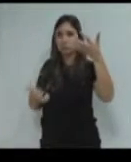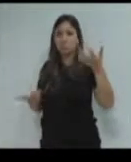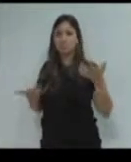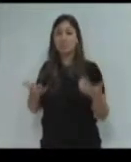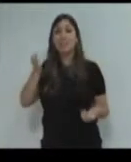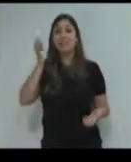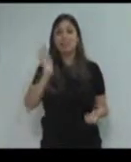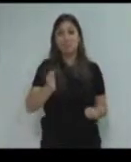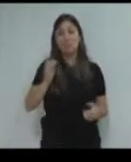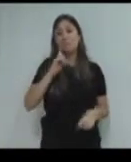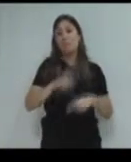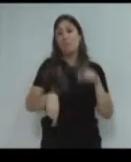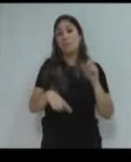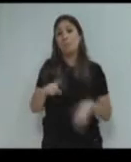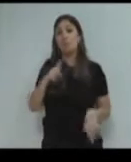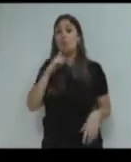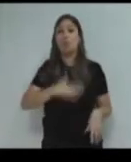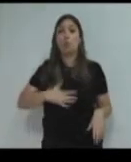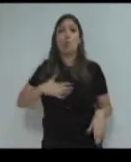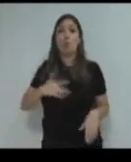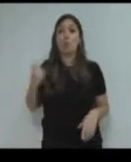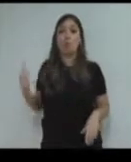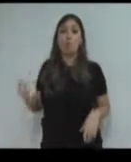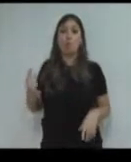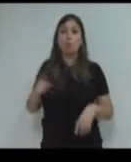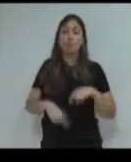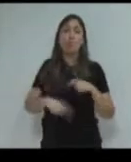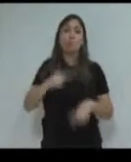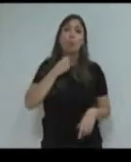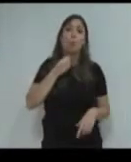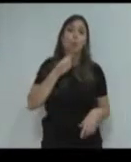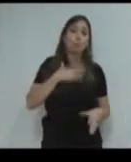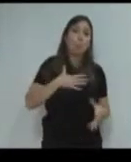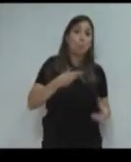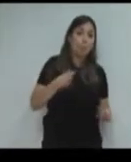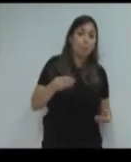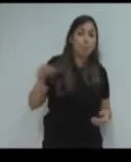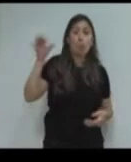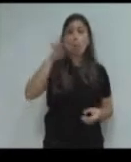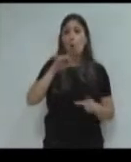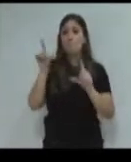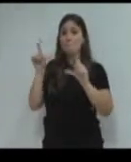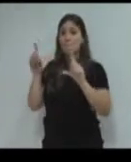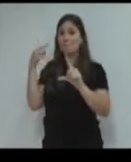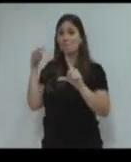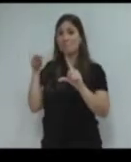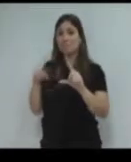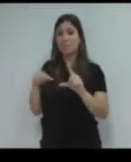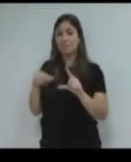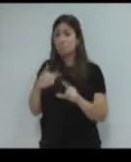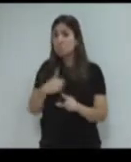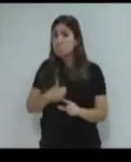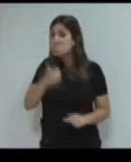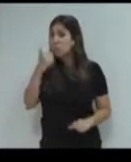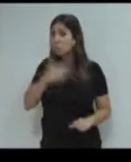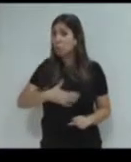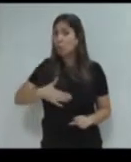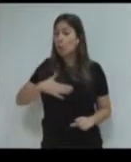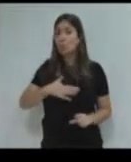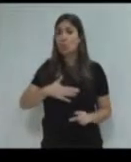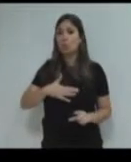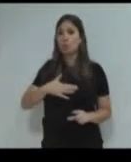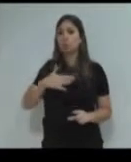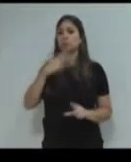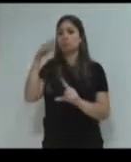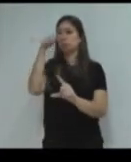es cierto que también dependerá de la acomodación que uno tenga al papel o la pantalla, pero en general yo creo que es más cómodo leer en bloque